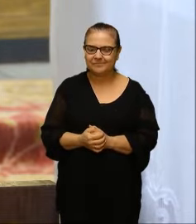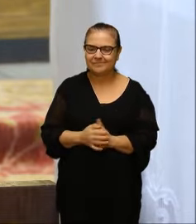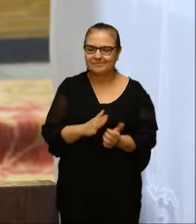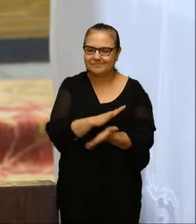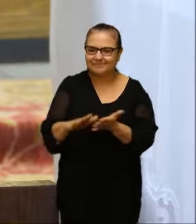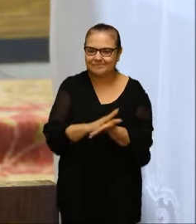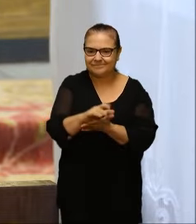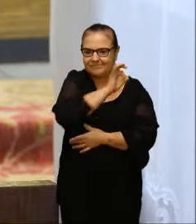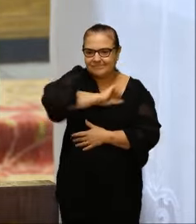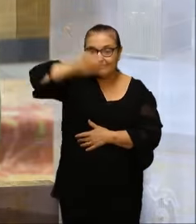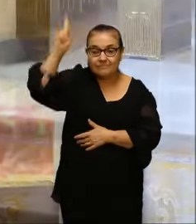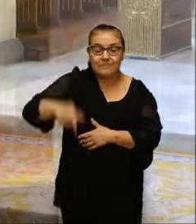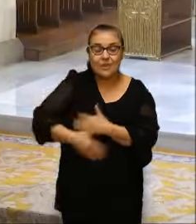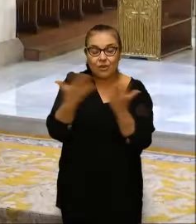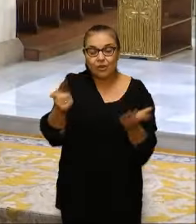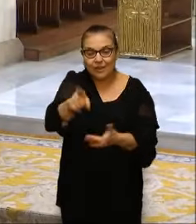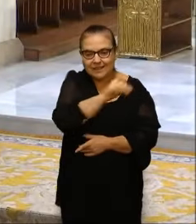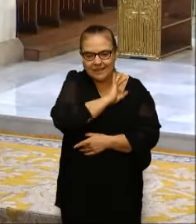Palabra del Señor.